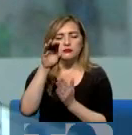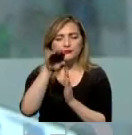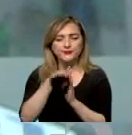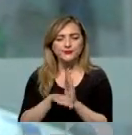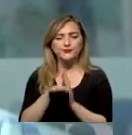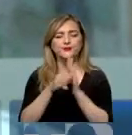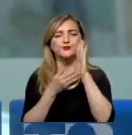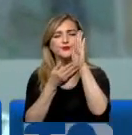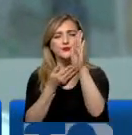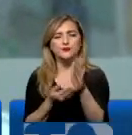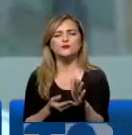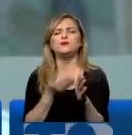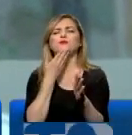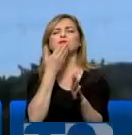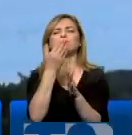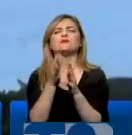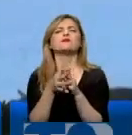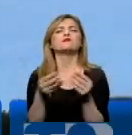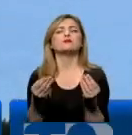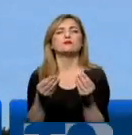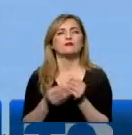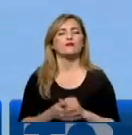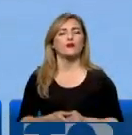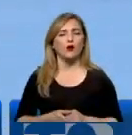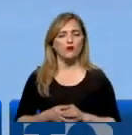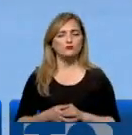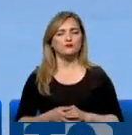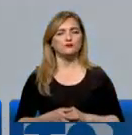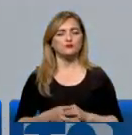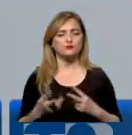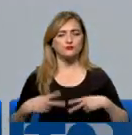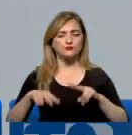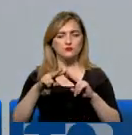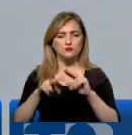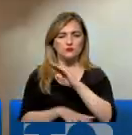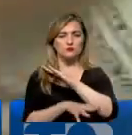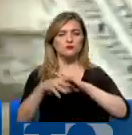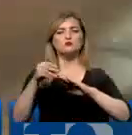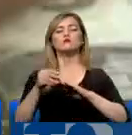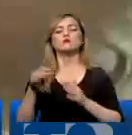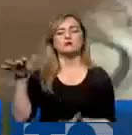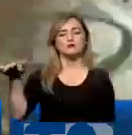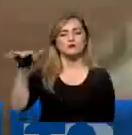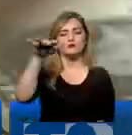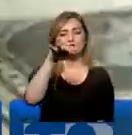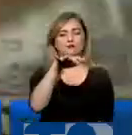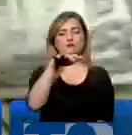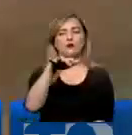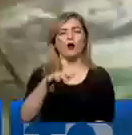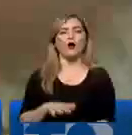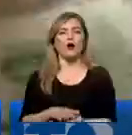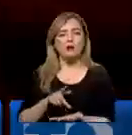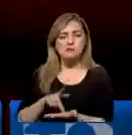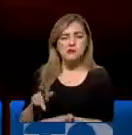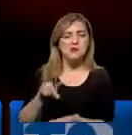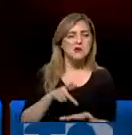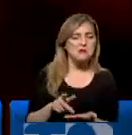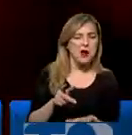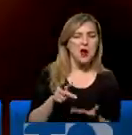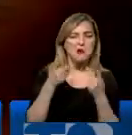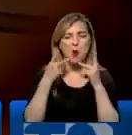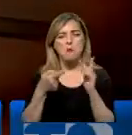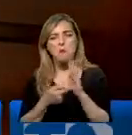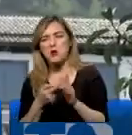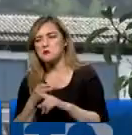pone ejemplos para sustentar su afirmación, pues asegura que el precio del barril de petróleo, los ingresos fiscales estimados, entre